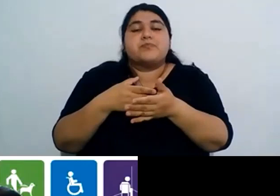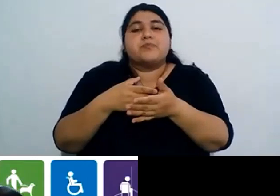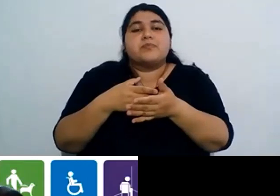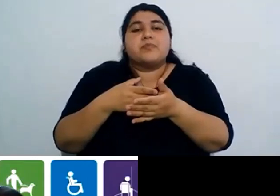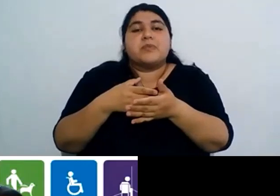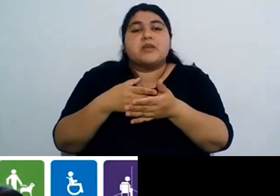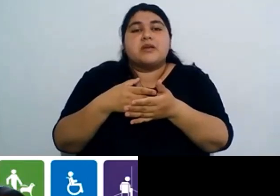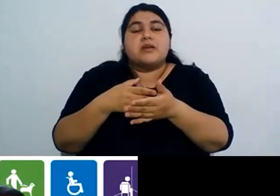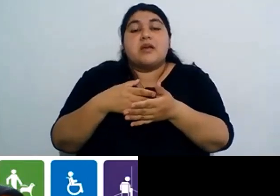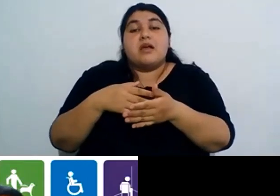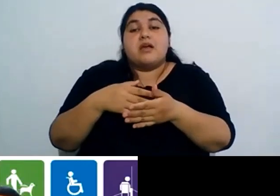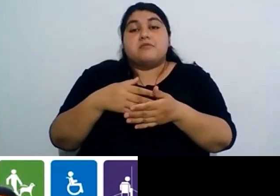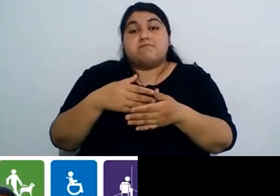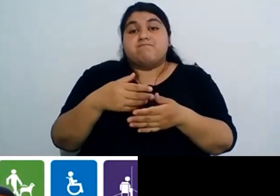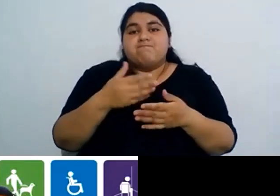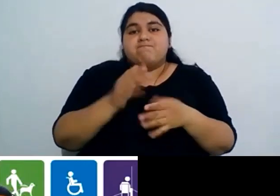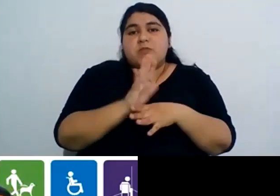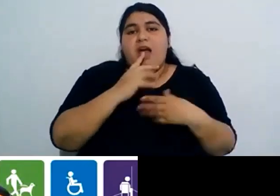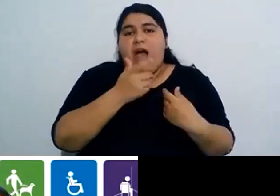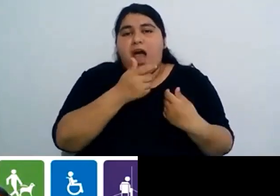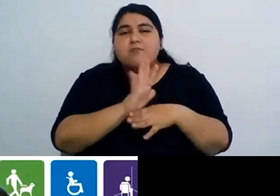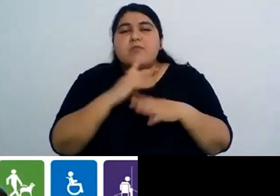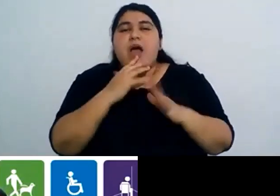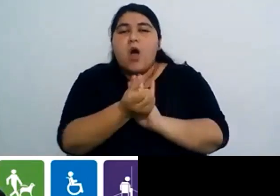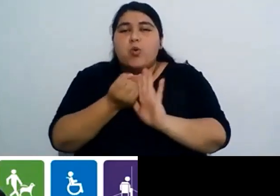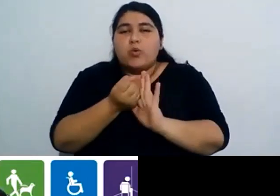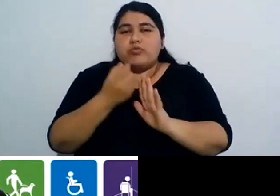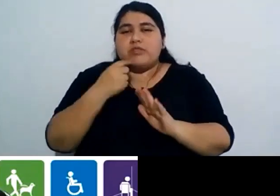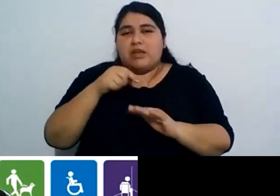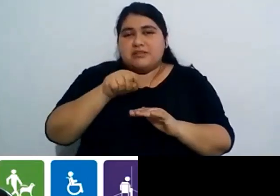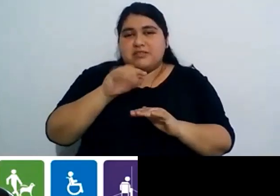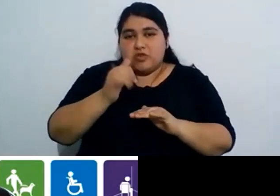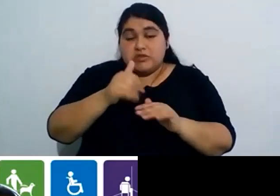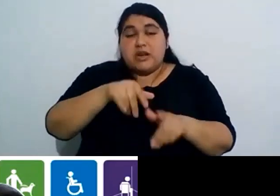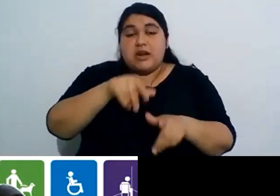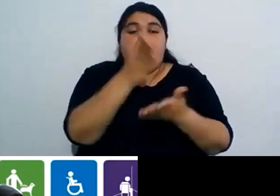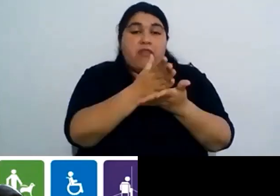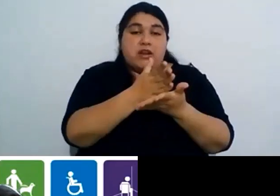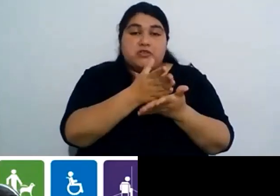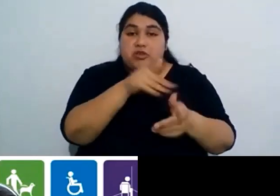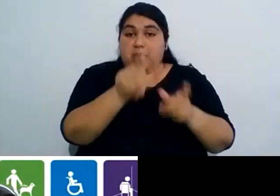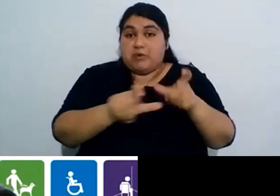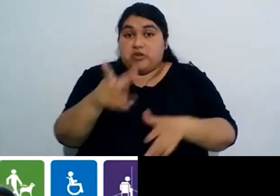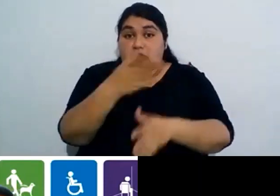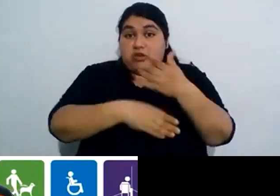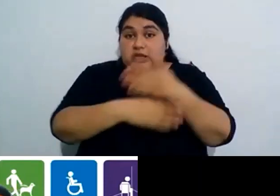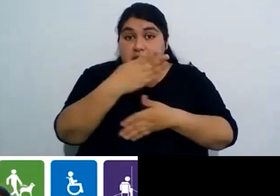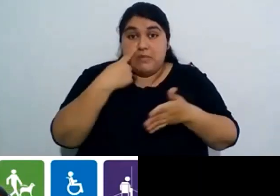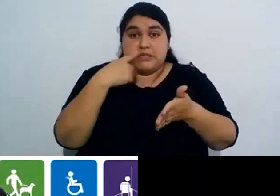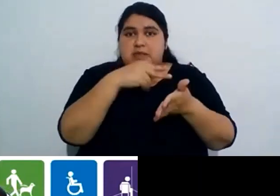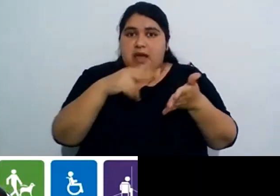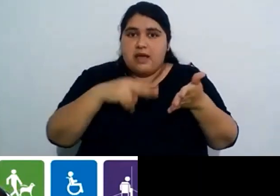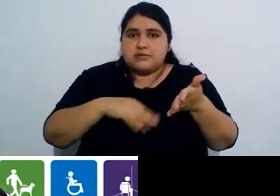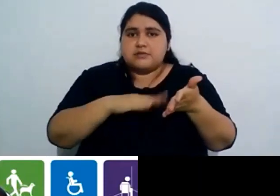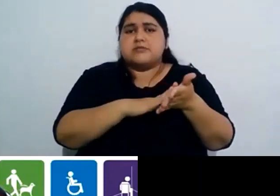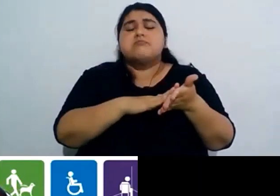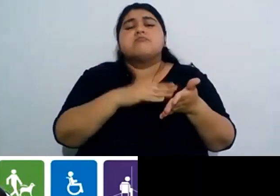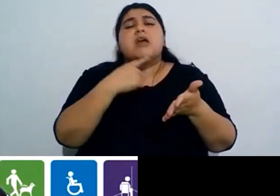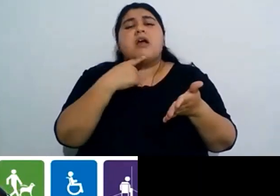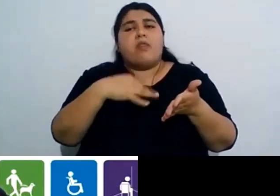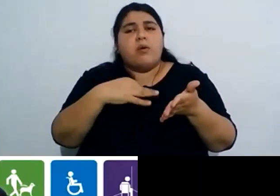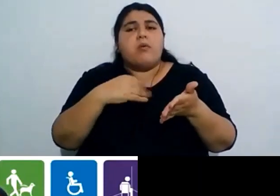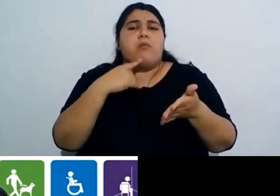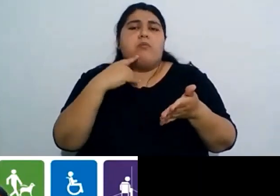estos ajustes que según la Convención de los Derechos de las Personas con Discapacidad, tenemos que